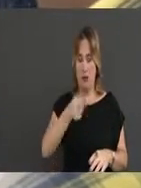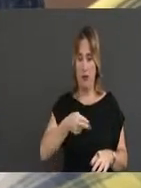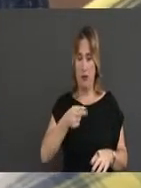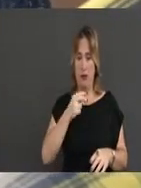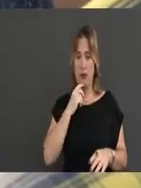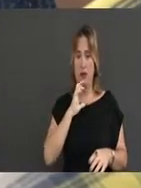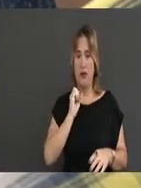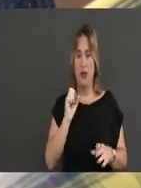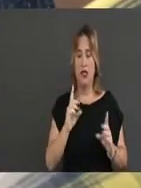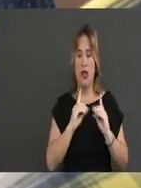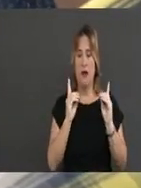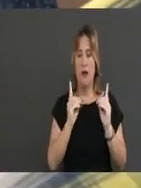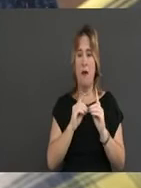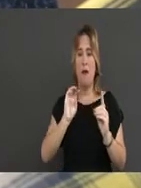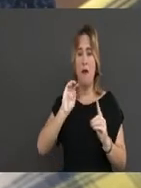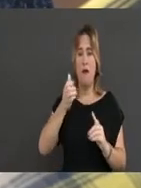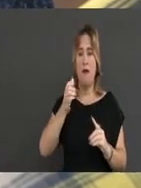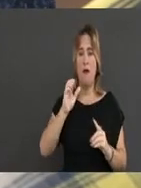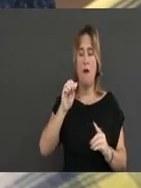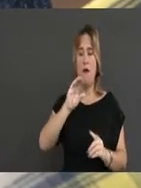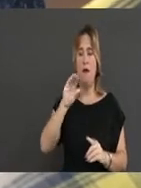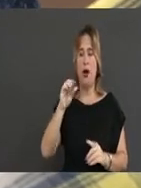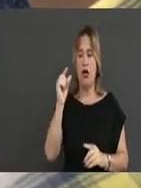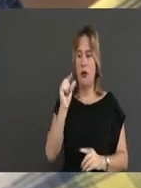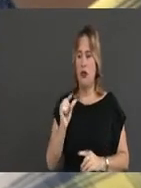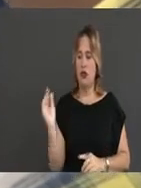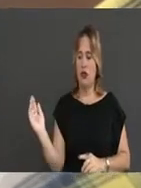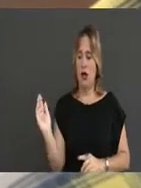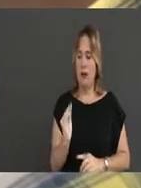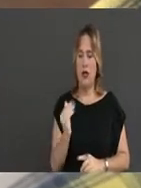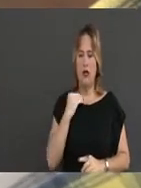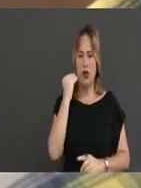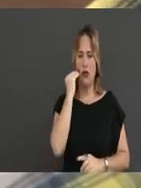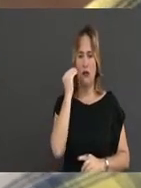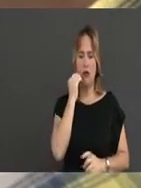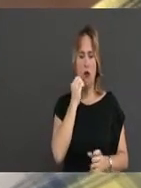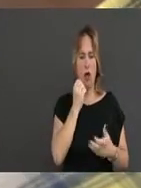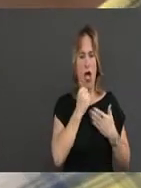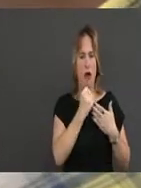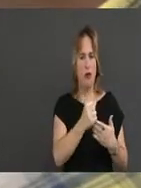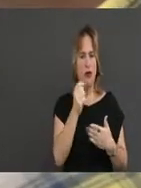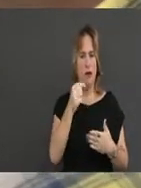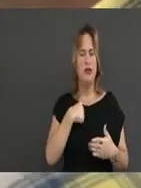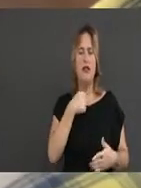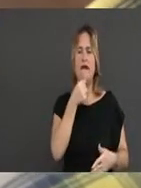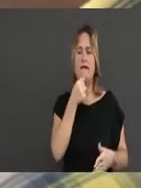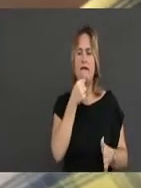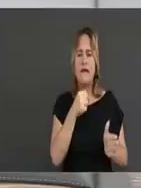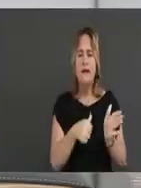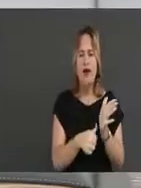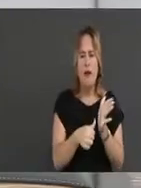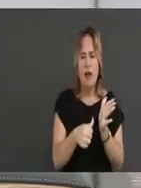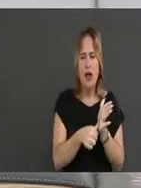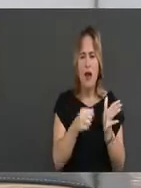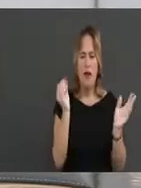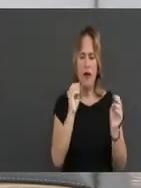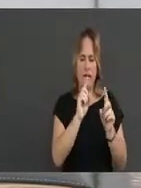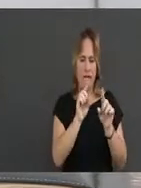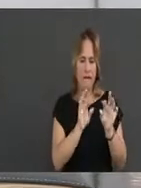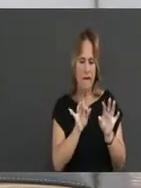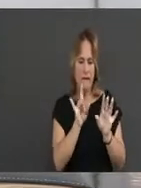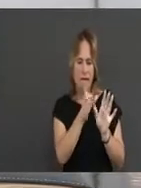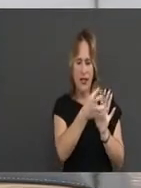Bandé, de BPA, un personal capacitado para que pueda apoyar a nuestros jubilados en la función esta de